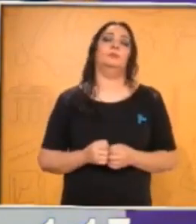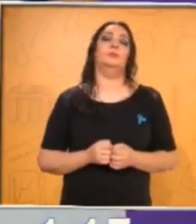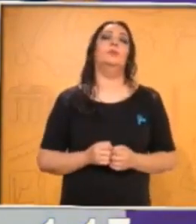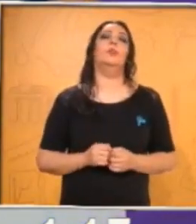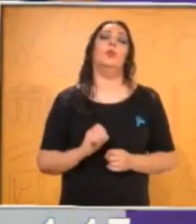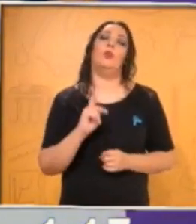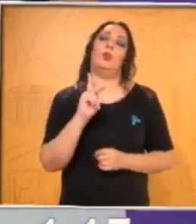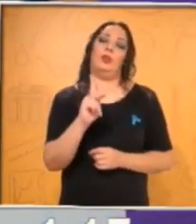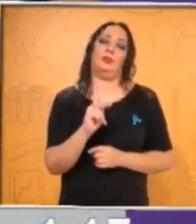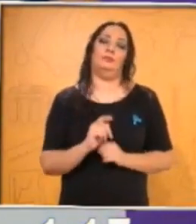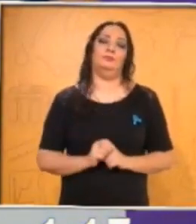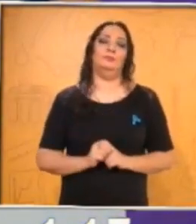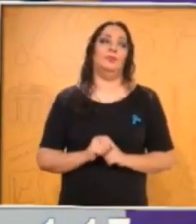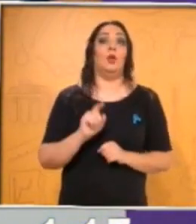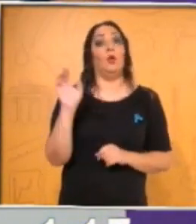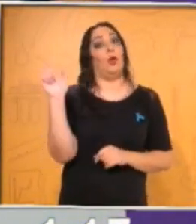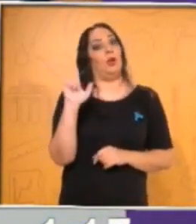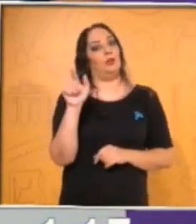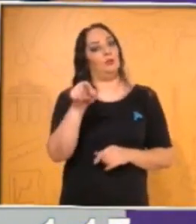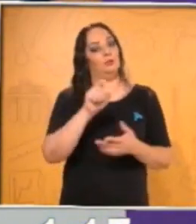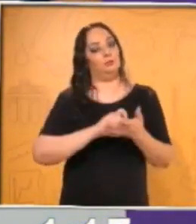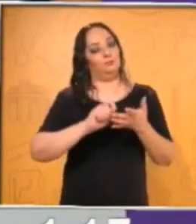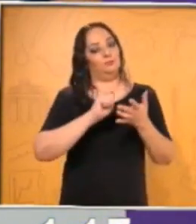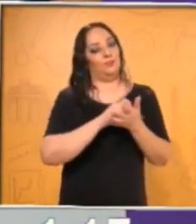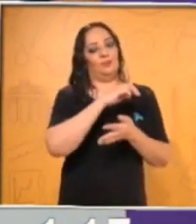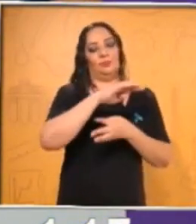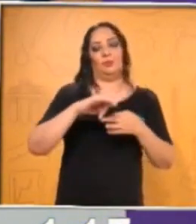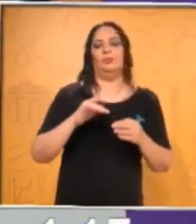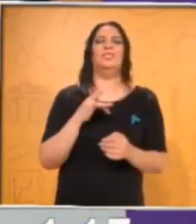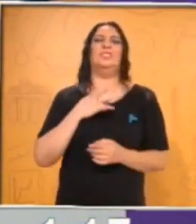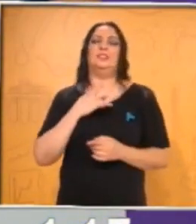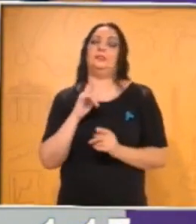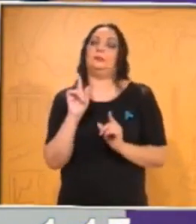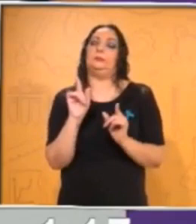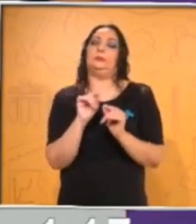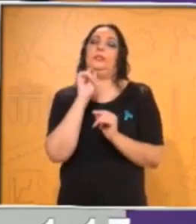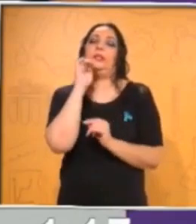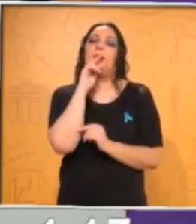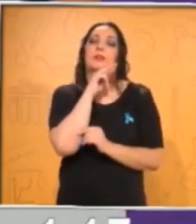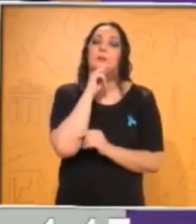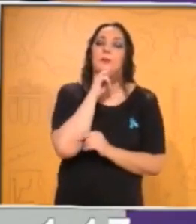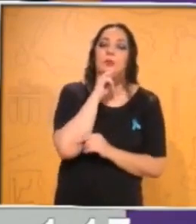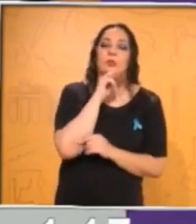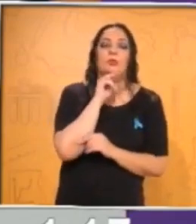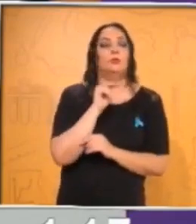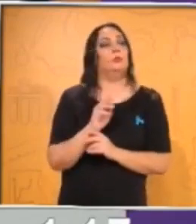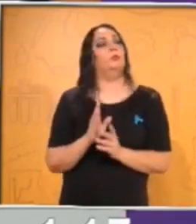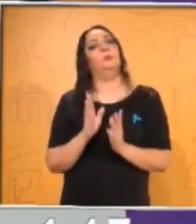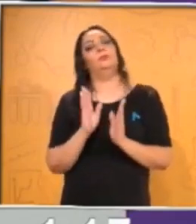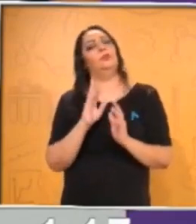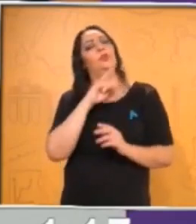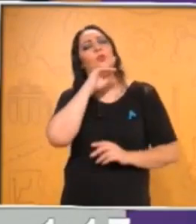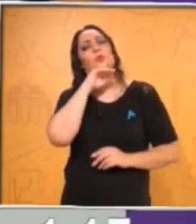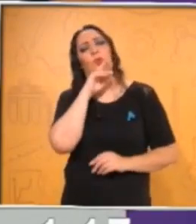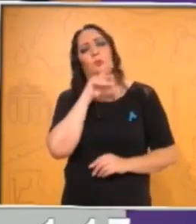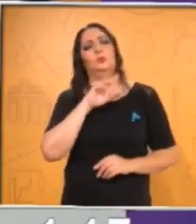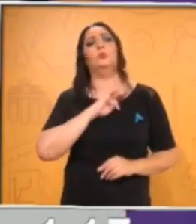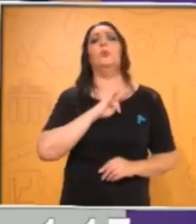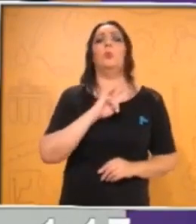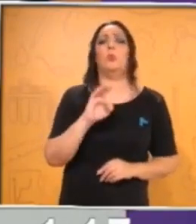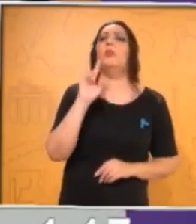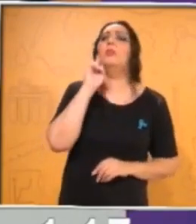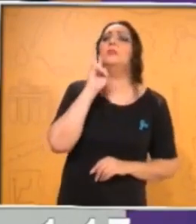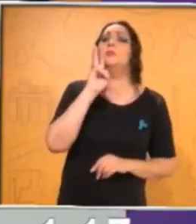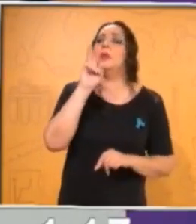Muy bien. Espero hayas alcanzado a apuntar todo. Si sientes que vamos un poquito rápido por cualquier situación, no te preocupes. La grabación